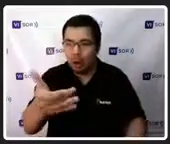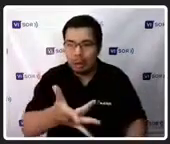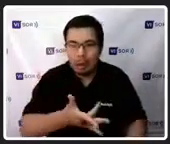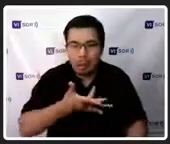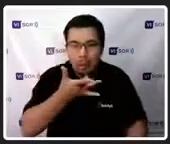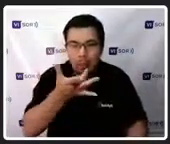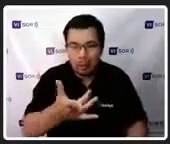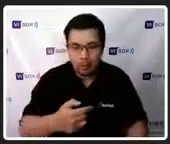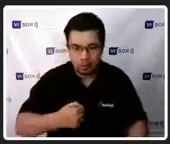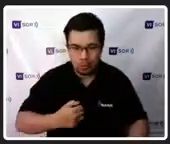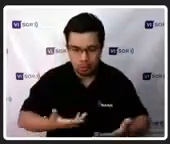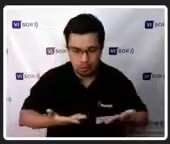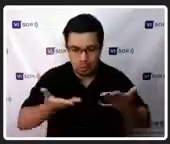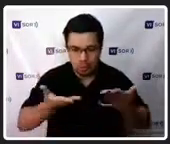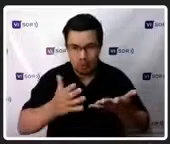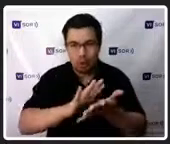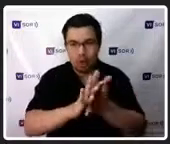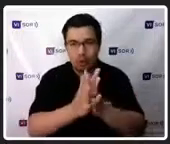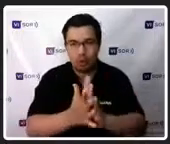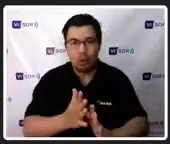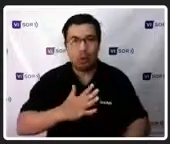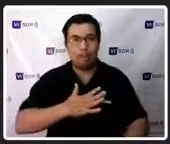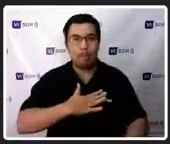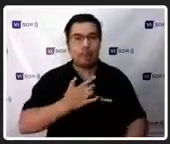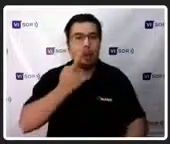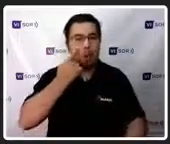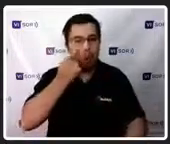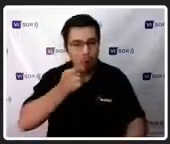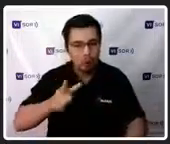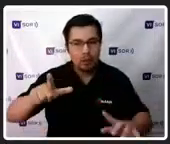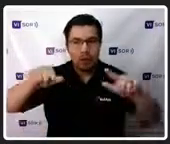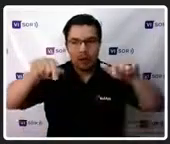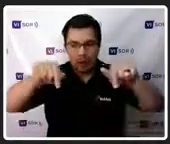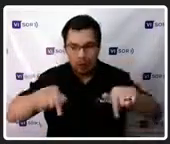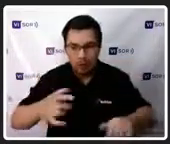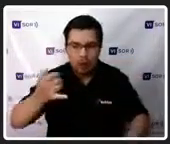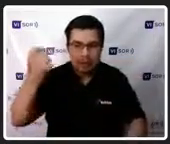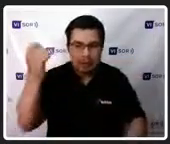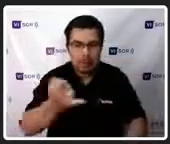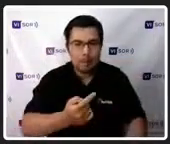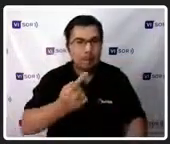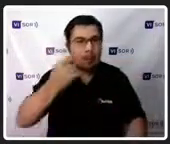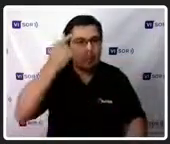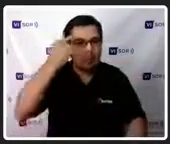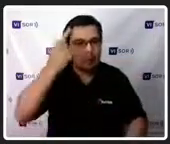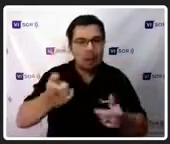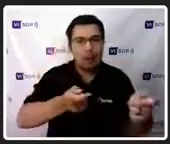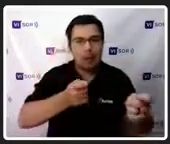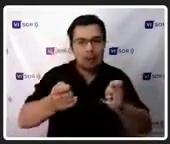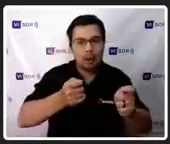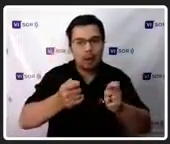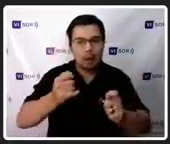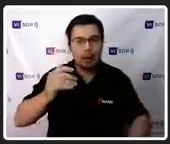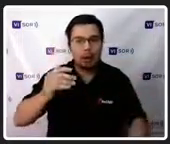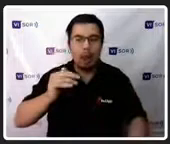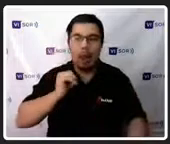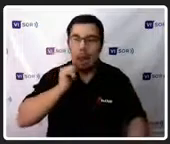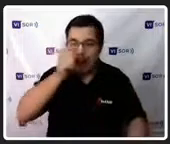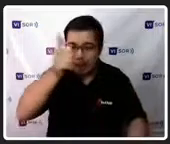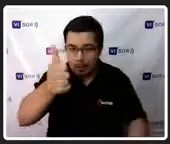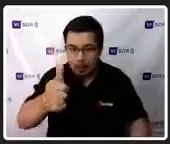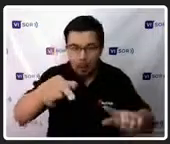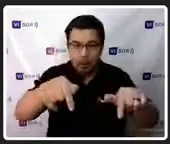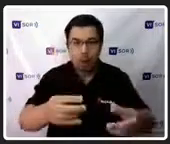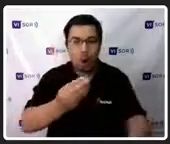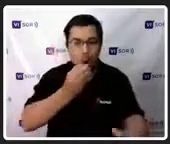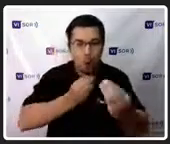el conocimiento actual, vigente, y siempre pensando en el negocio del mañana que te va a dar de comer hoy día, porque trabajas siempre pensando a futuro.